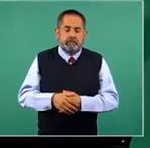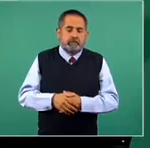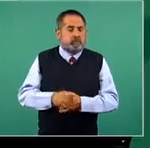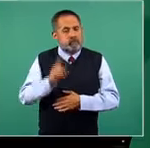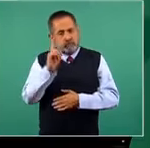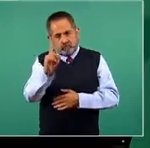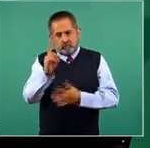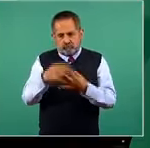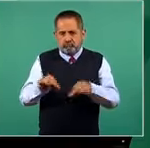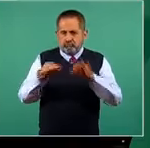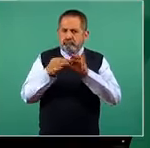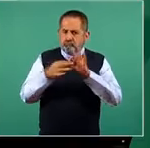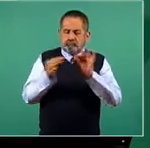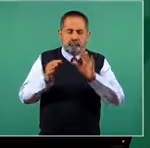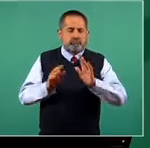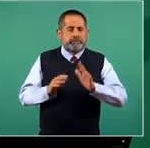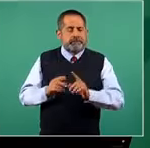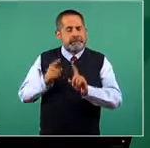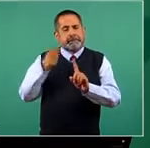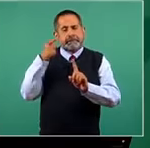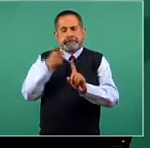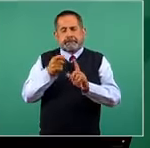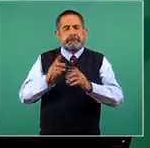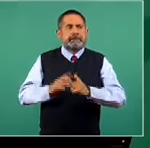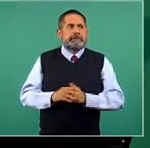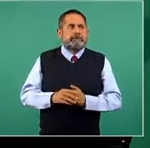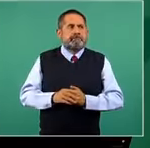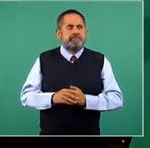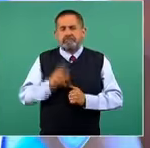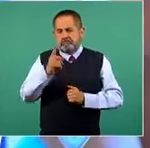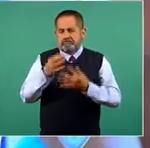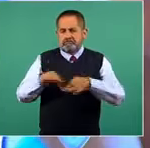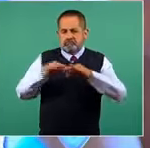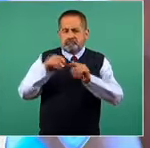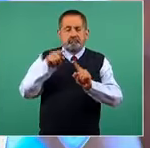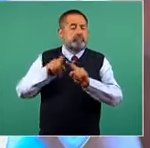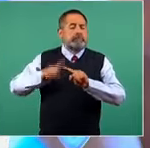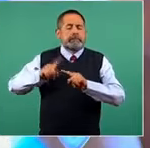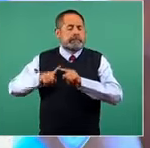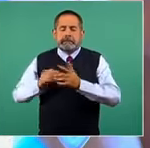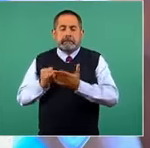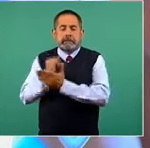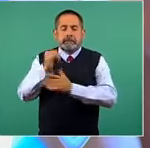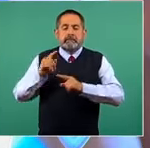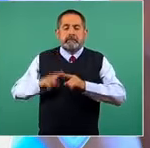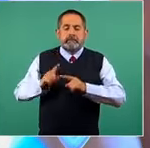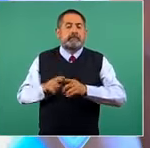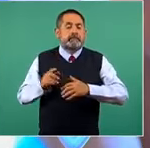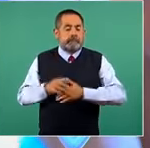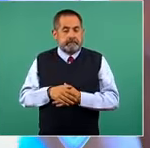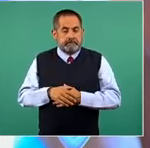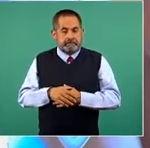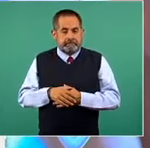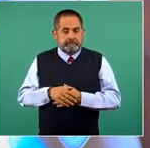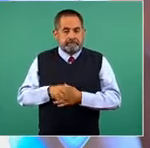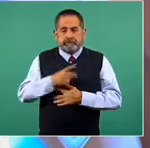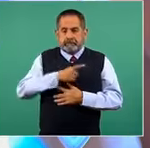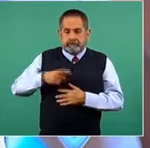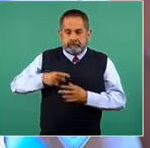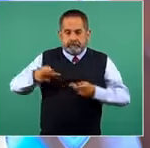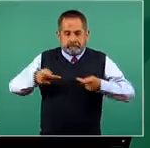importante que tiene un papel importante en estas decisiones es la planeación correcta